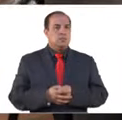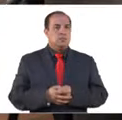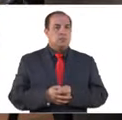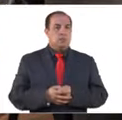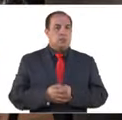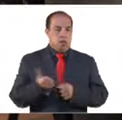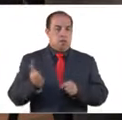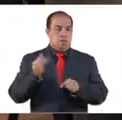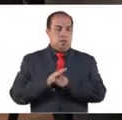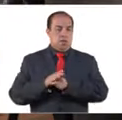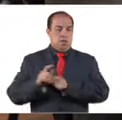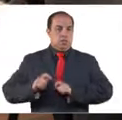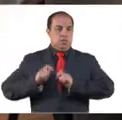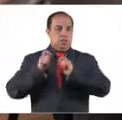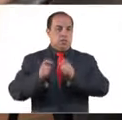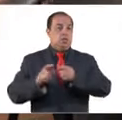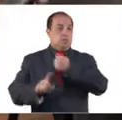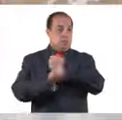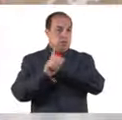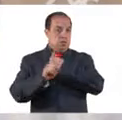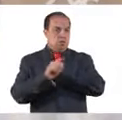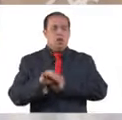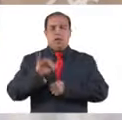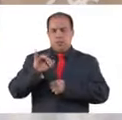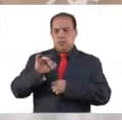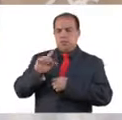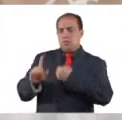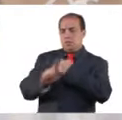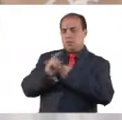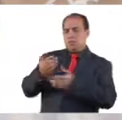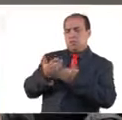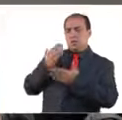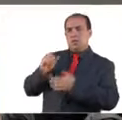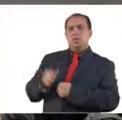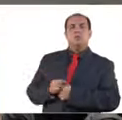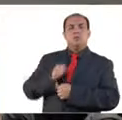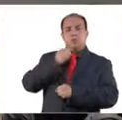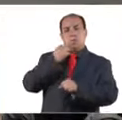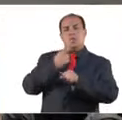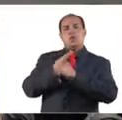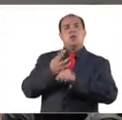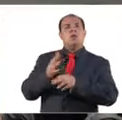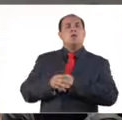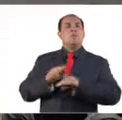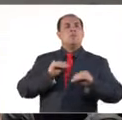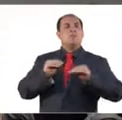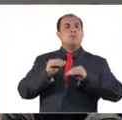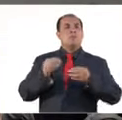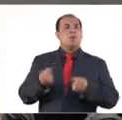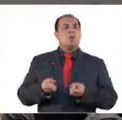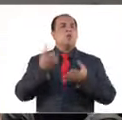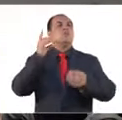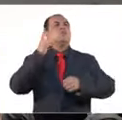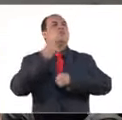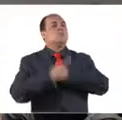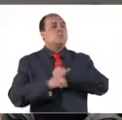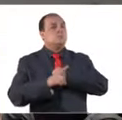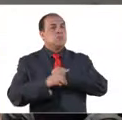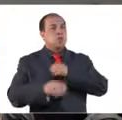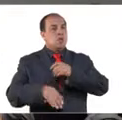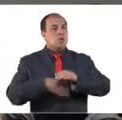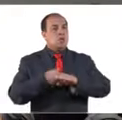anterior administración la que le dejó este problema. Sí, fue la anterior administración, el anterior secretario de movilidad. ¿A cuánto ascendería el daño, en todo caso, al